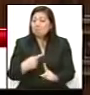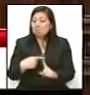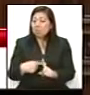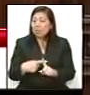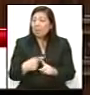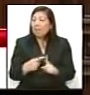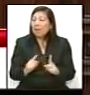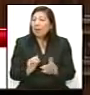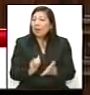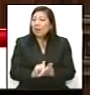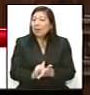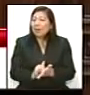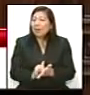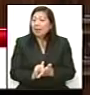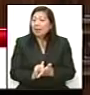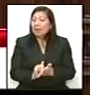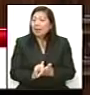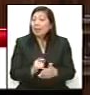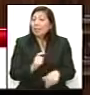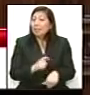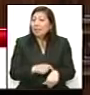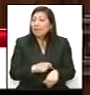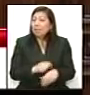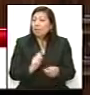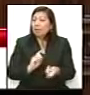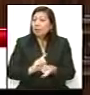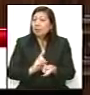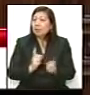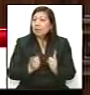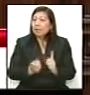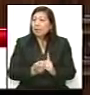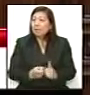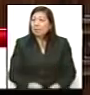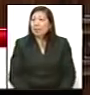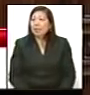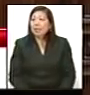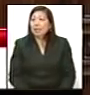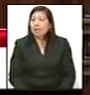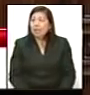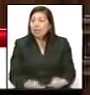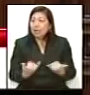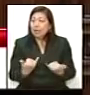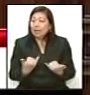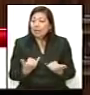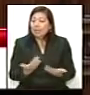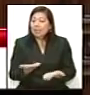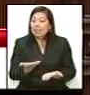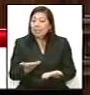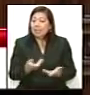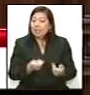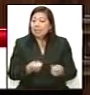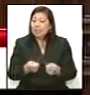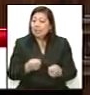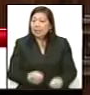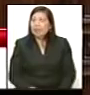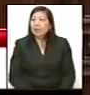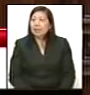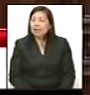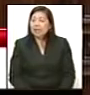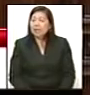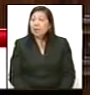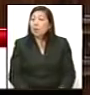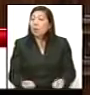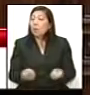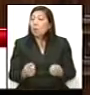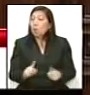Pero ¿en qué momento se tergiversa este tipo de mecanismo?